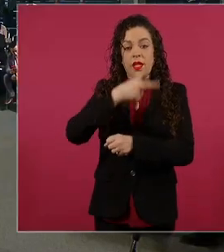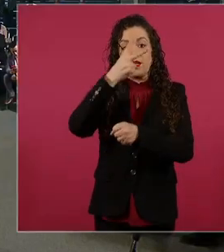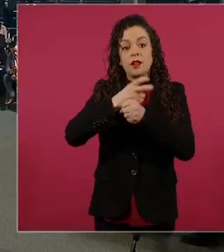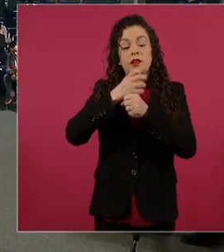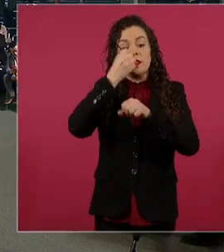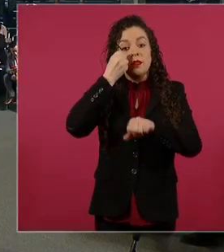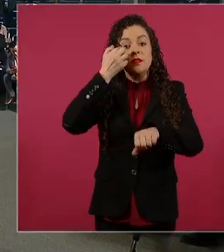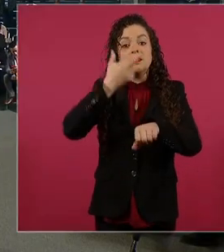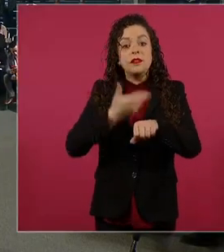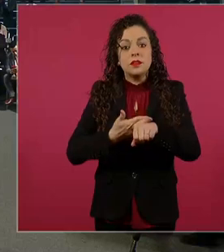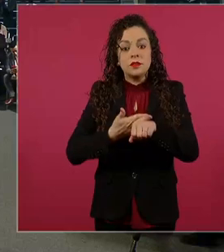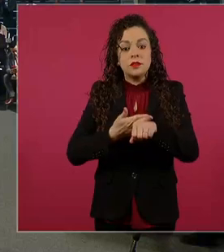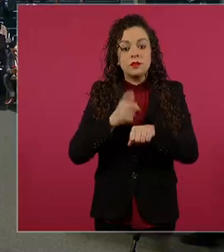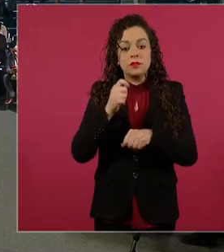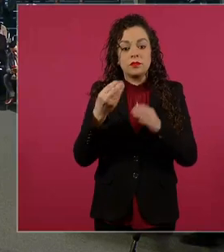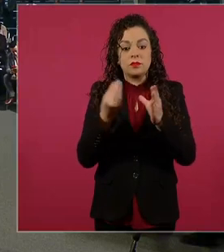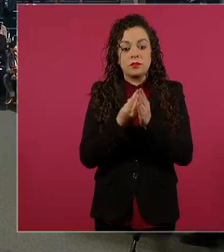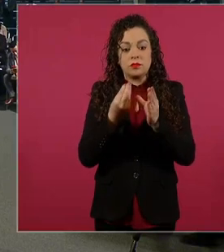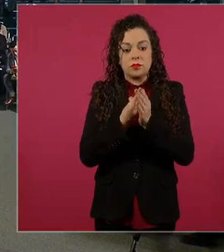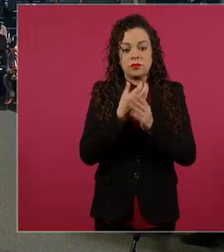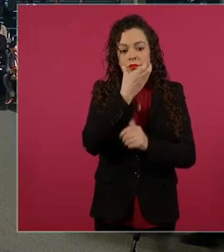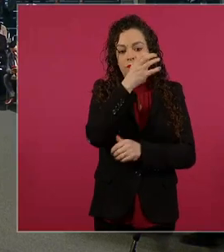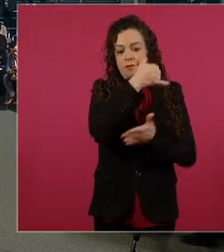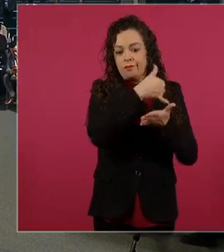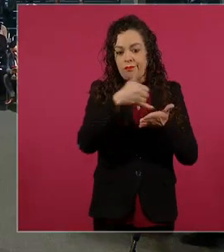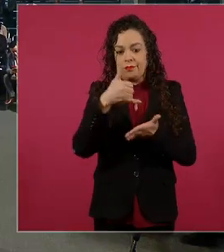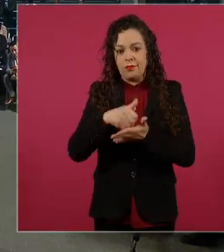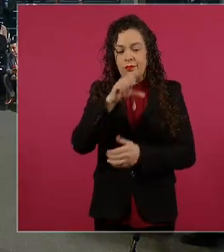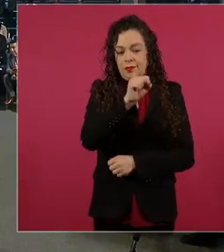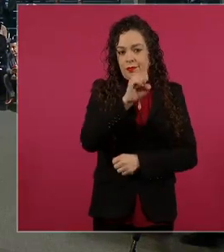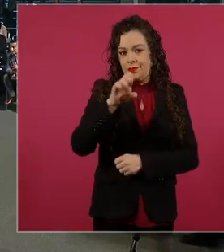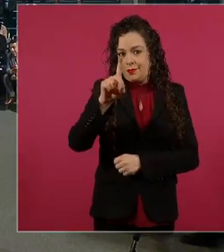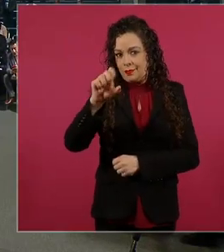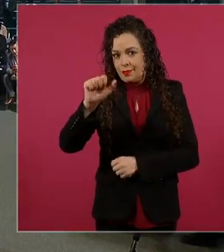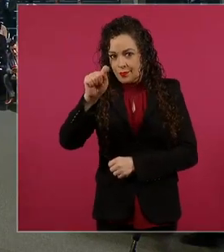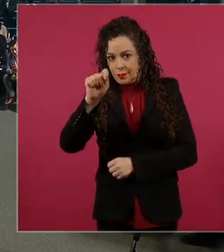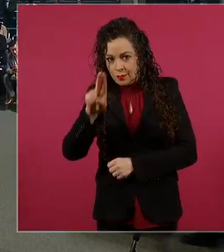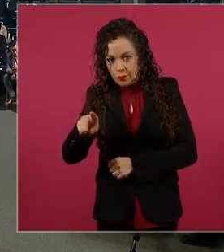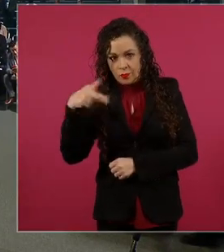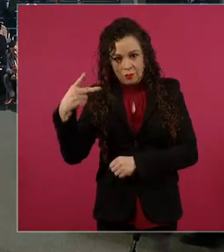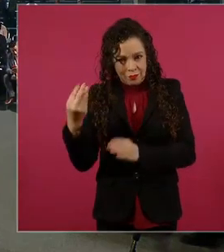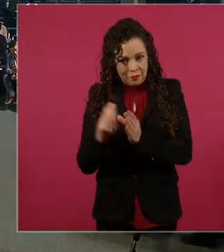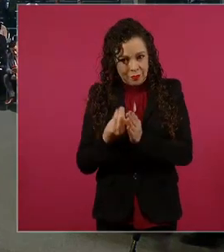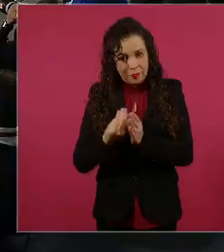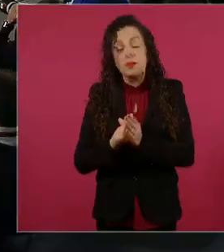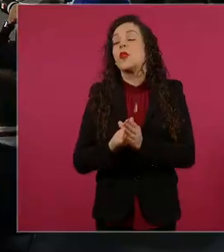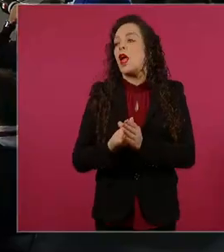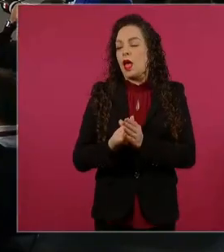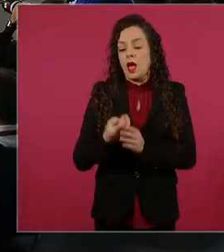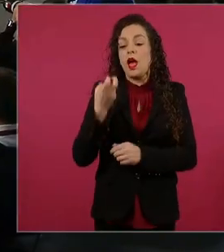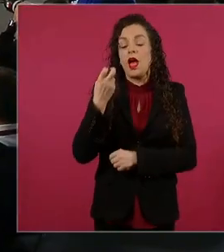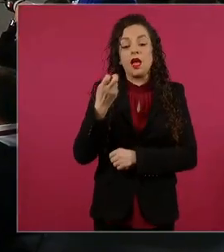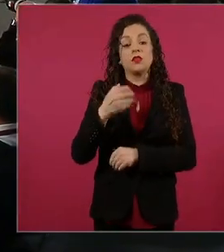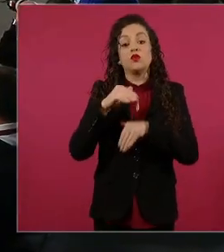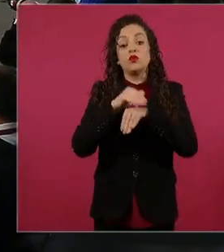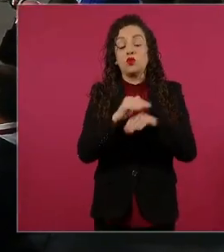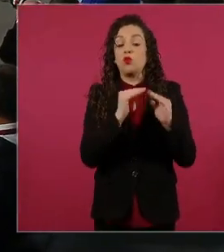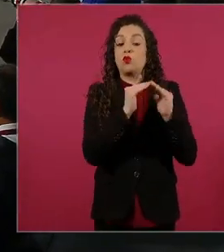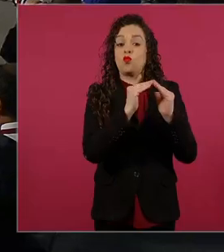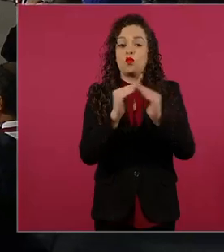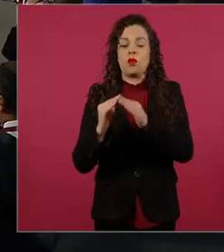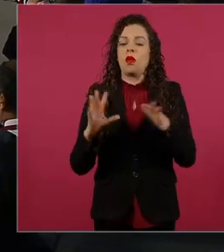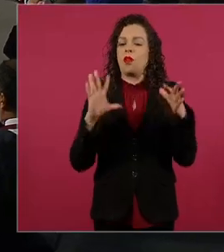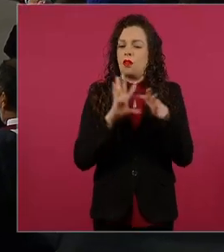Ordenamiento Territorial y Agrario de la Sedatu, nos va a informar sobre vivienda. Luego Carlos